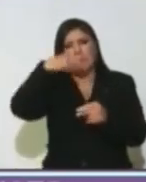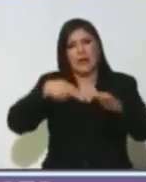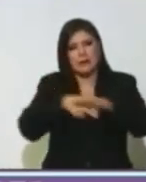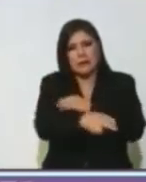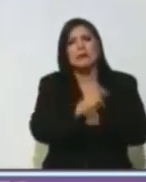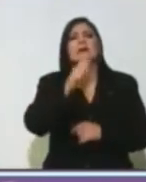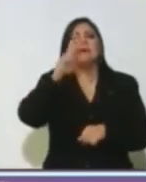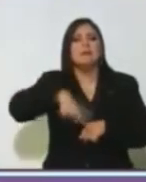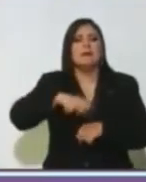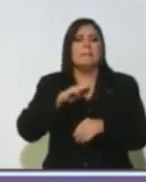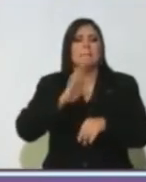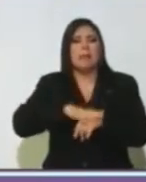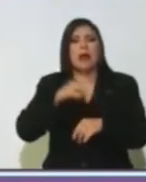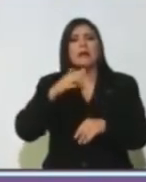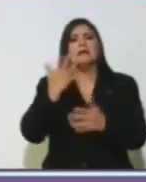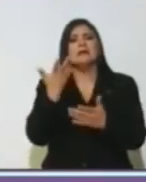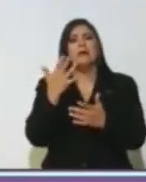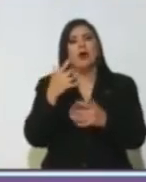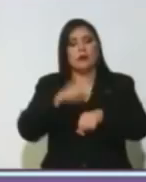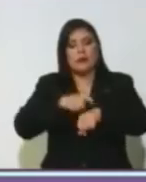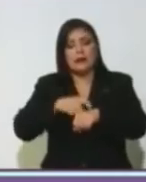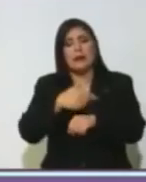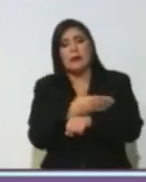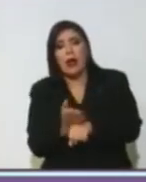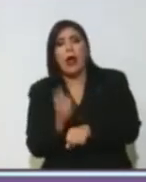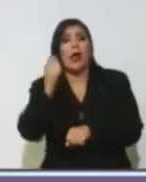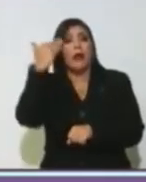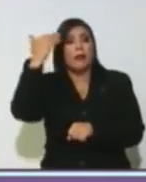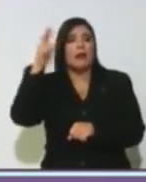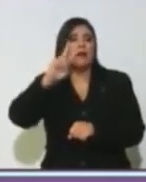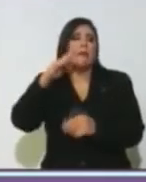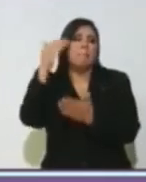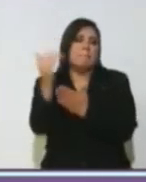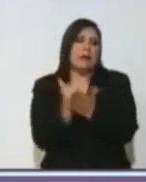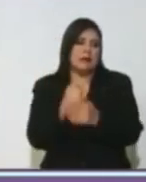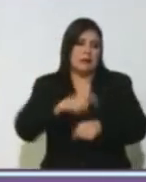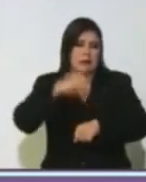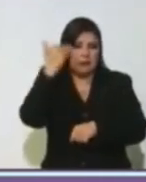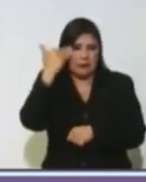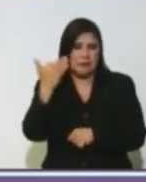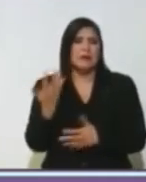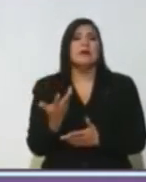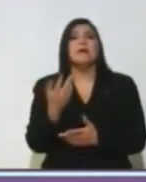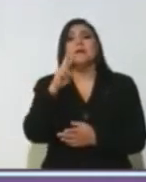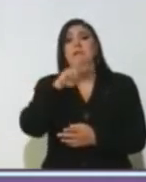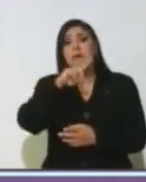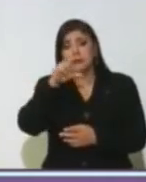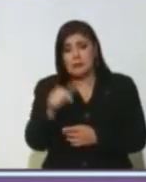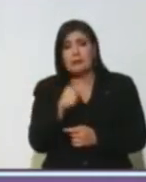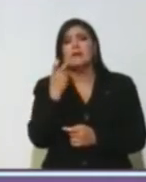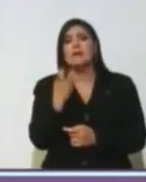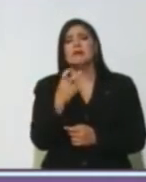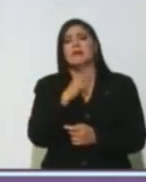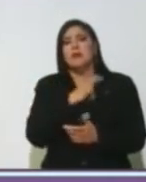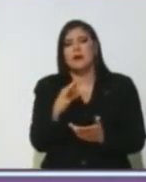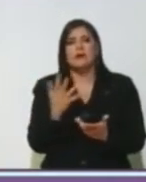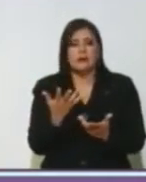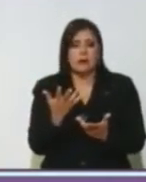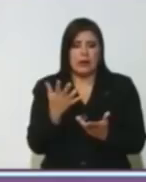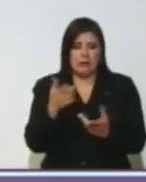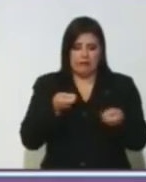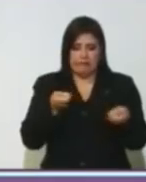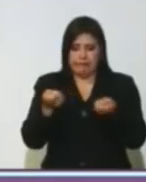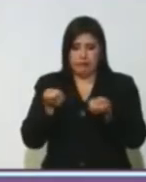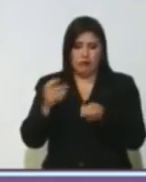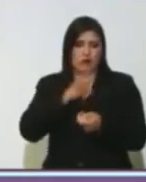el tiempo de espera entre tren y tren así podremos de inmediato poner en orden